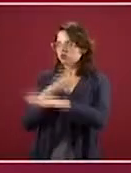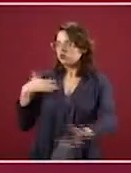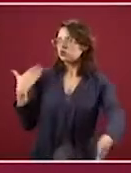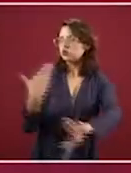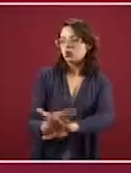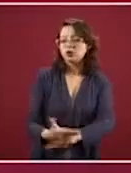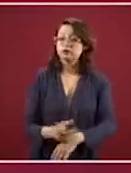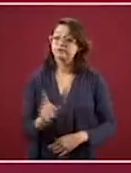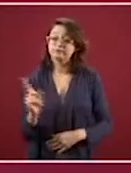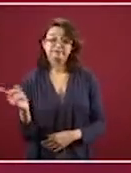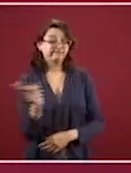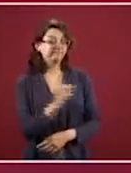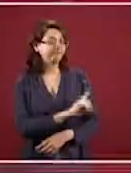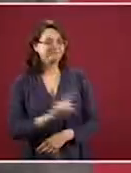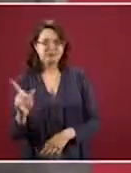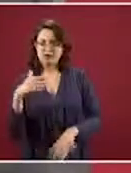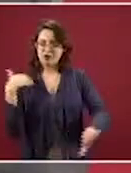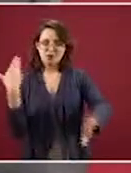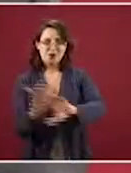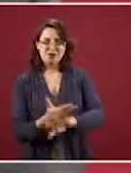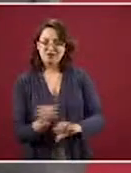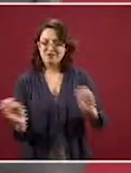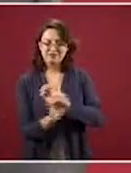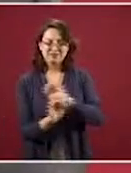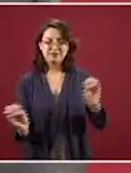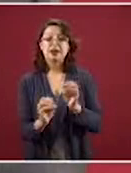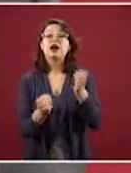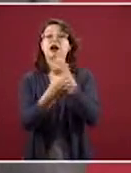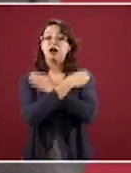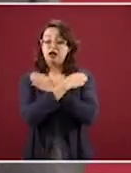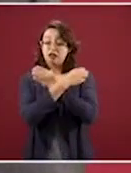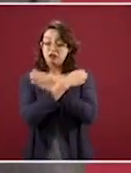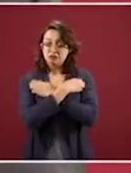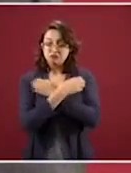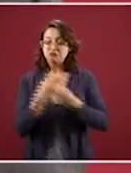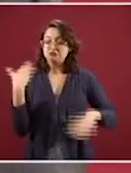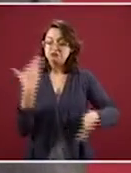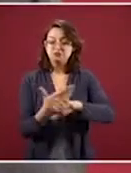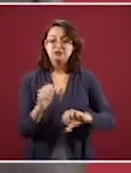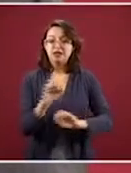estoy en contra de la corrupción del derroche